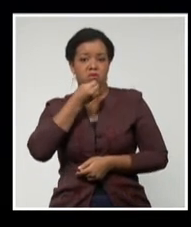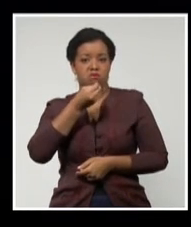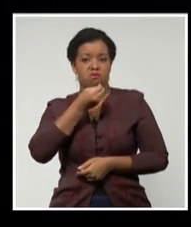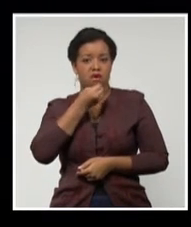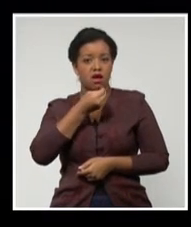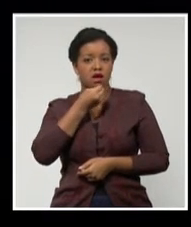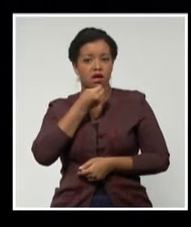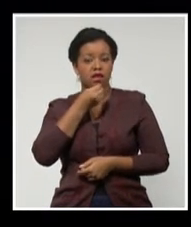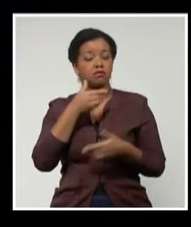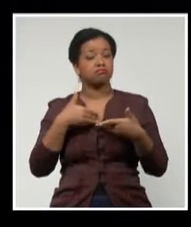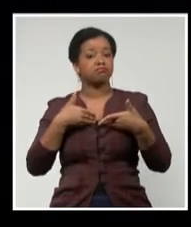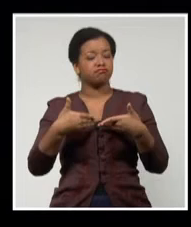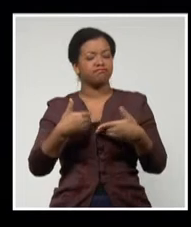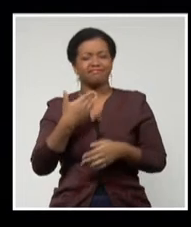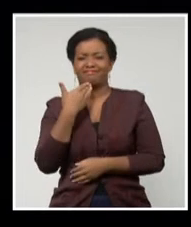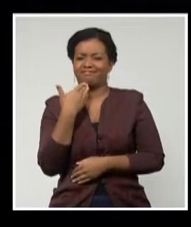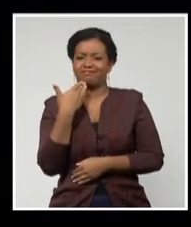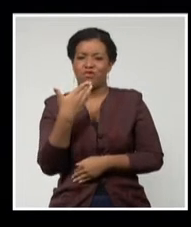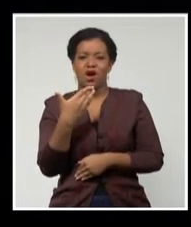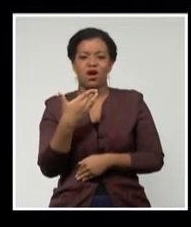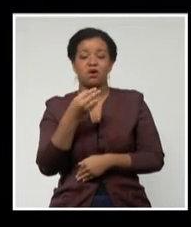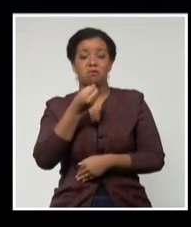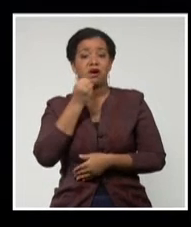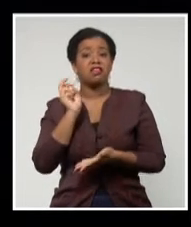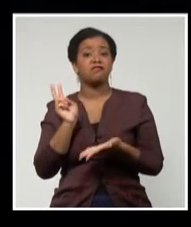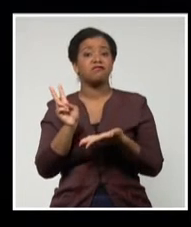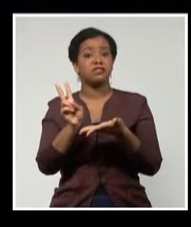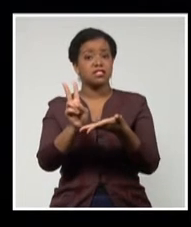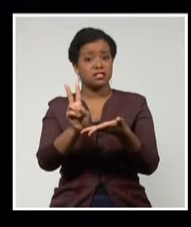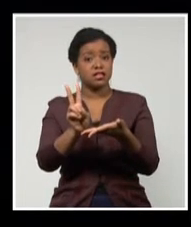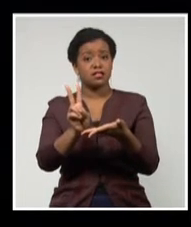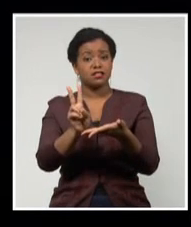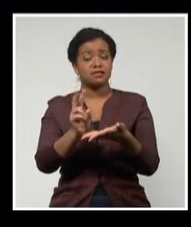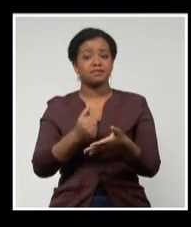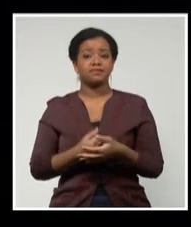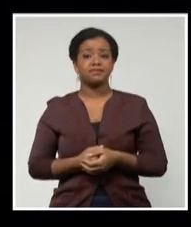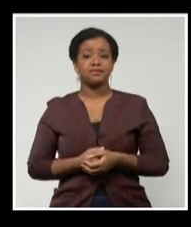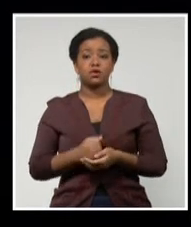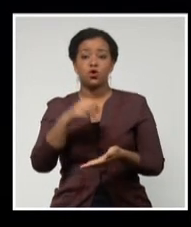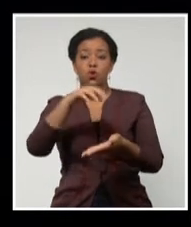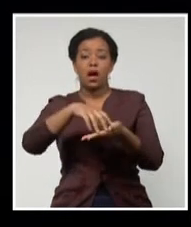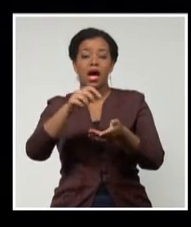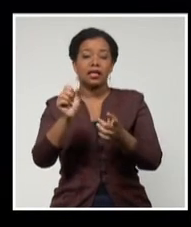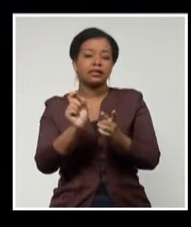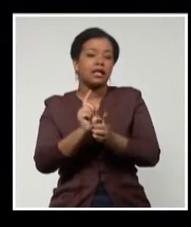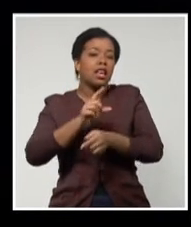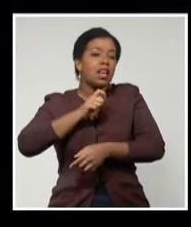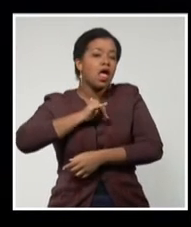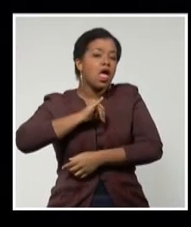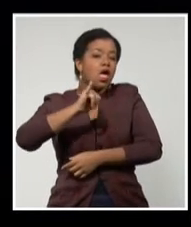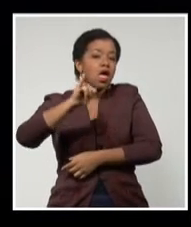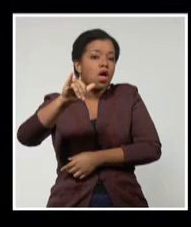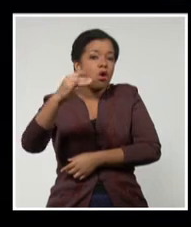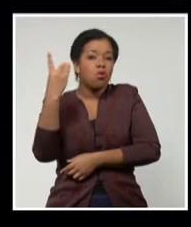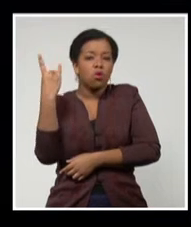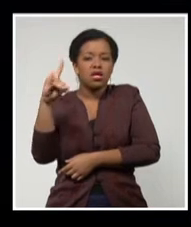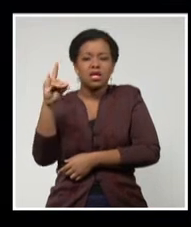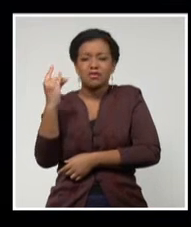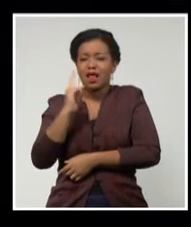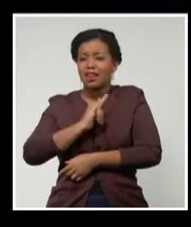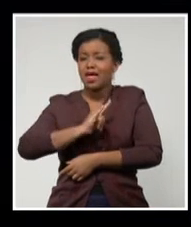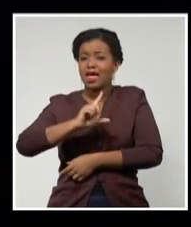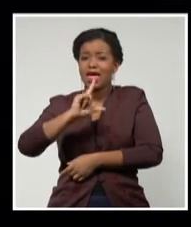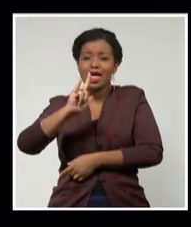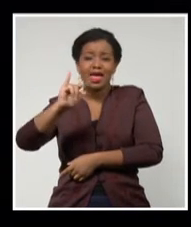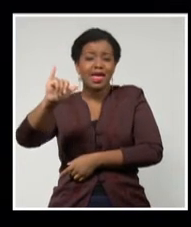decía, muy enriquecedora de visitar regiones muy alejadas de Bolivia, muy intrincadas, tratando